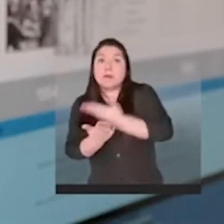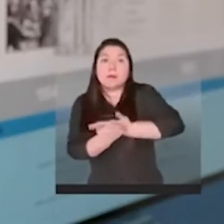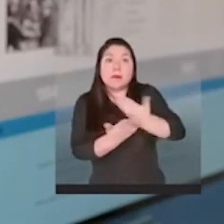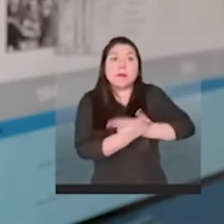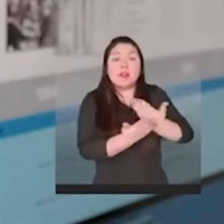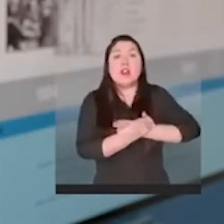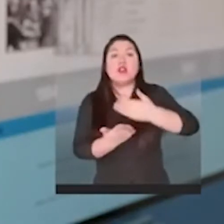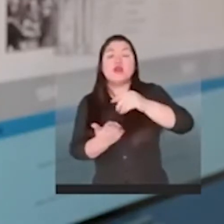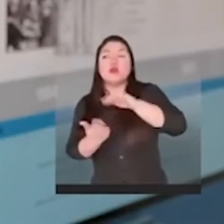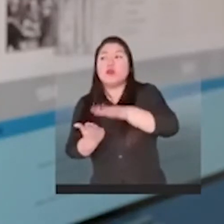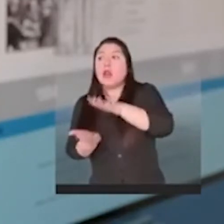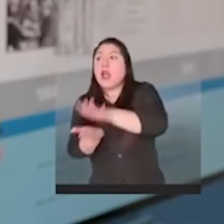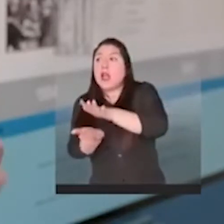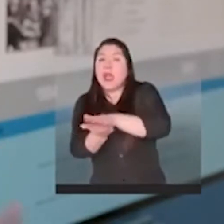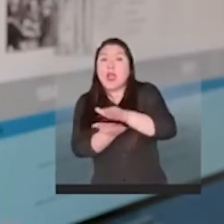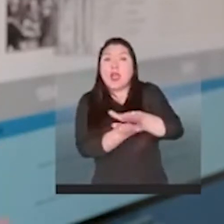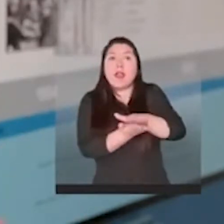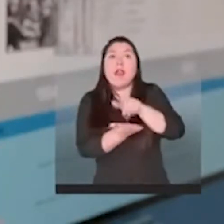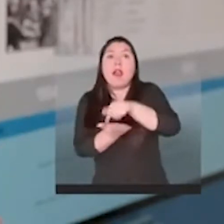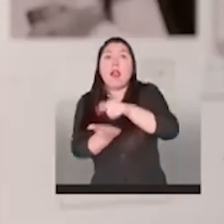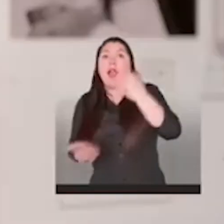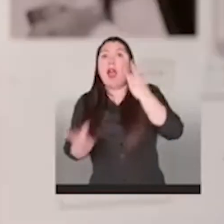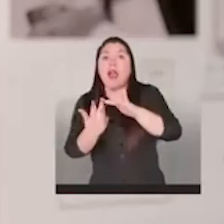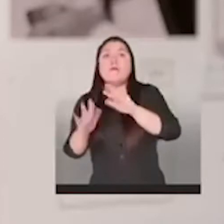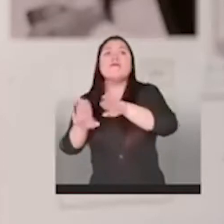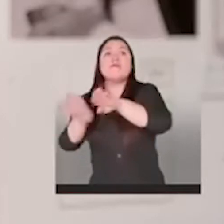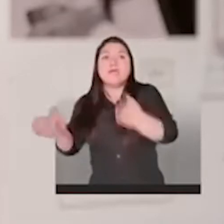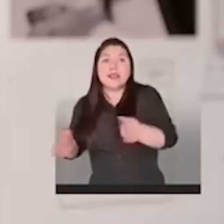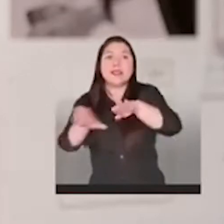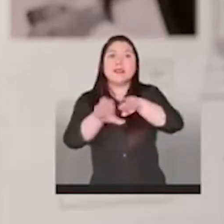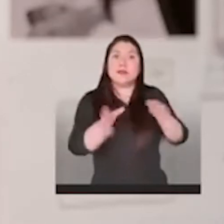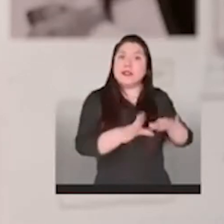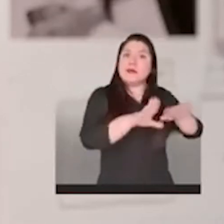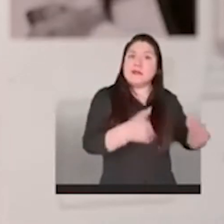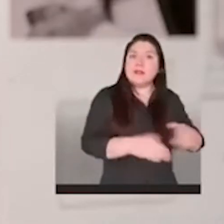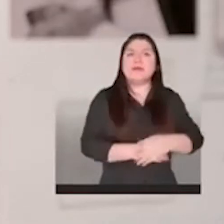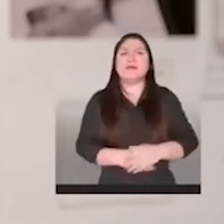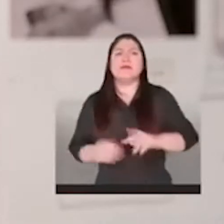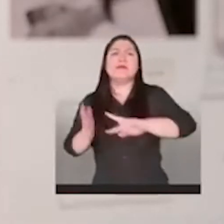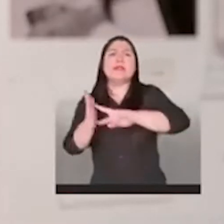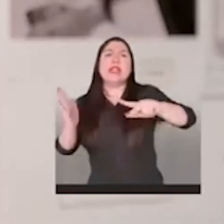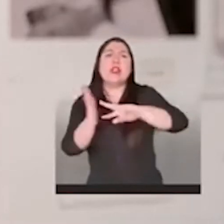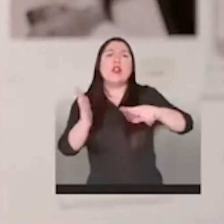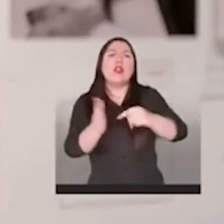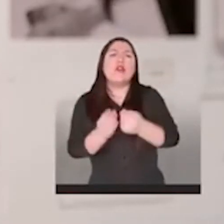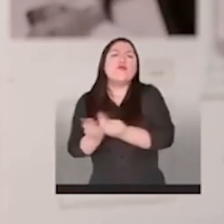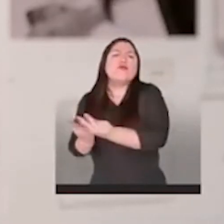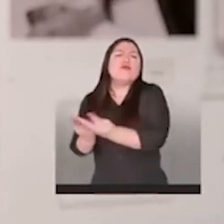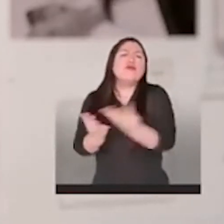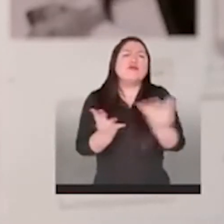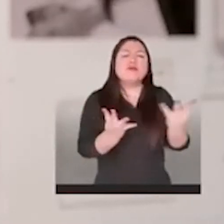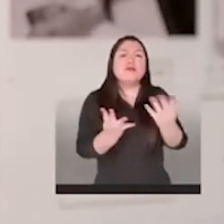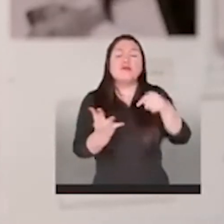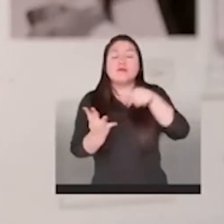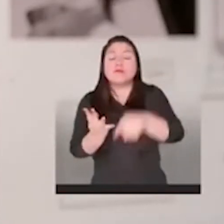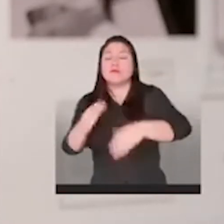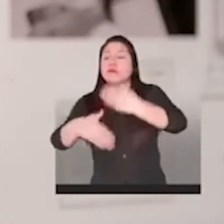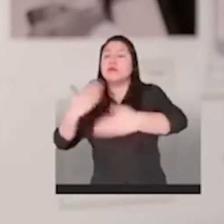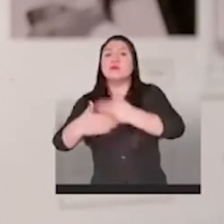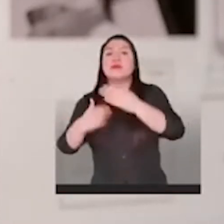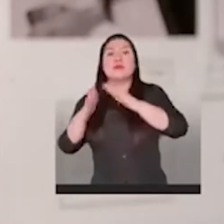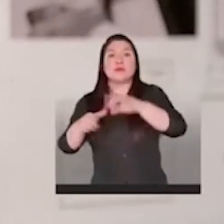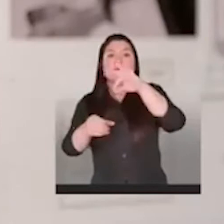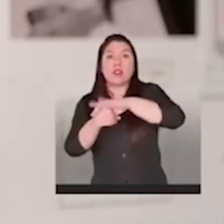electoral correspondiera a las mesas de votación designadas. Este y otras herramientas tecnológicas que se han utilizado en los procesos electorales